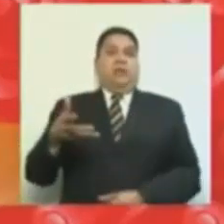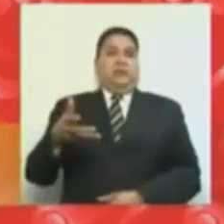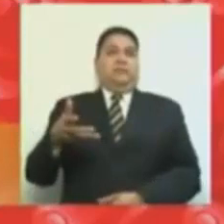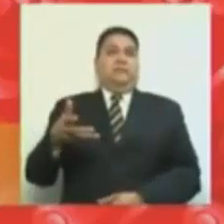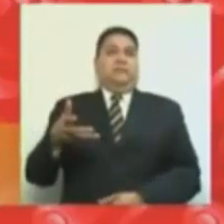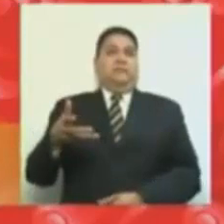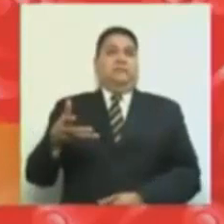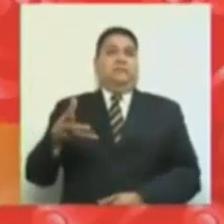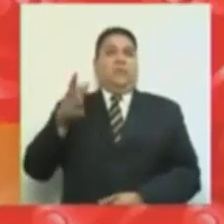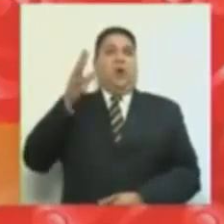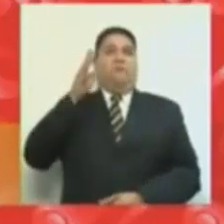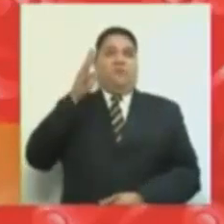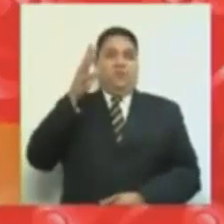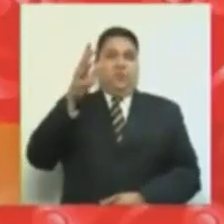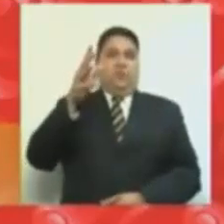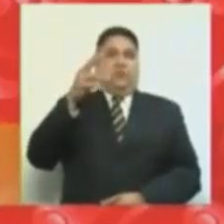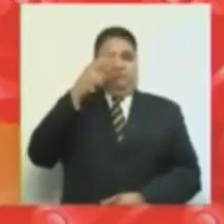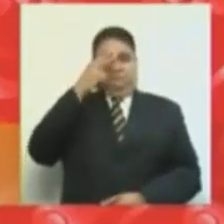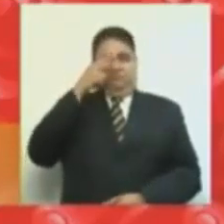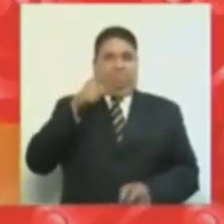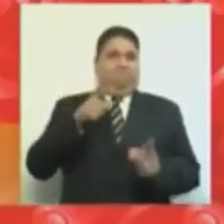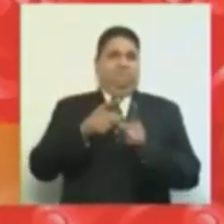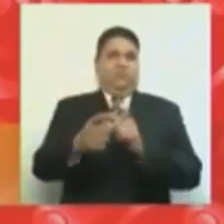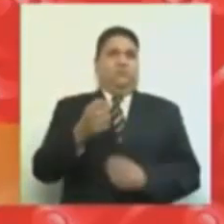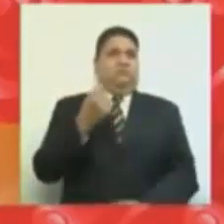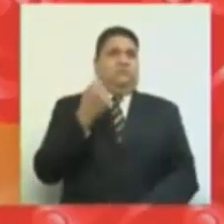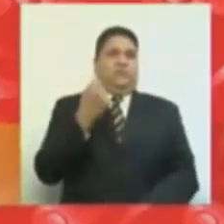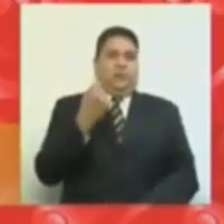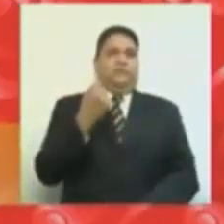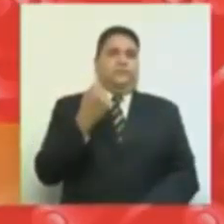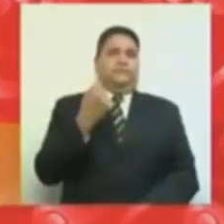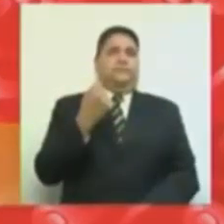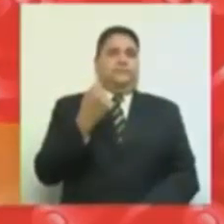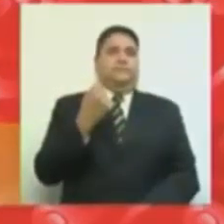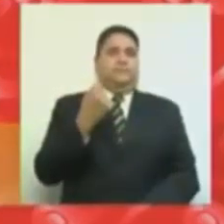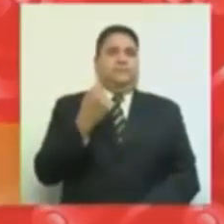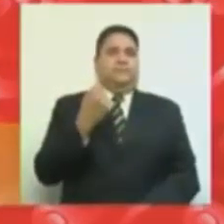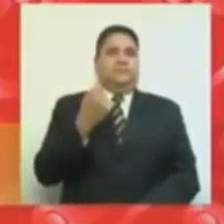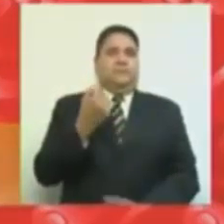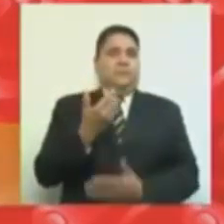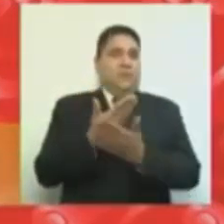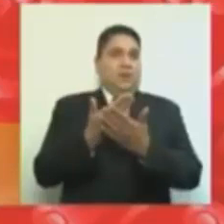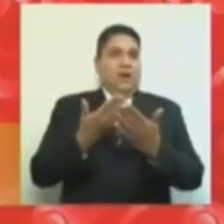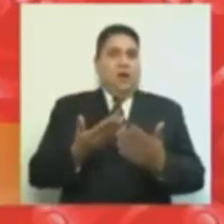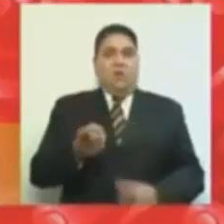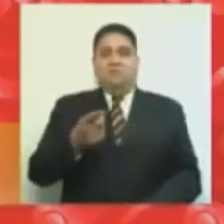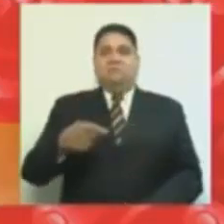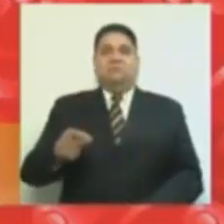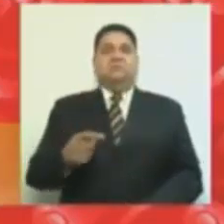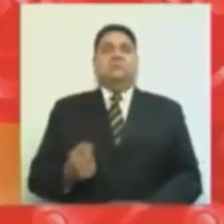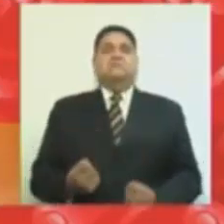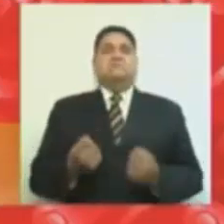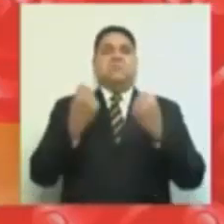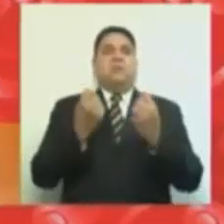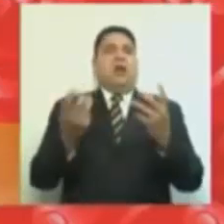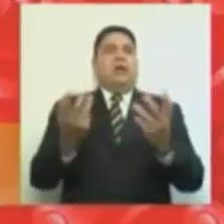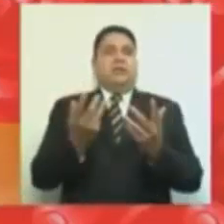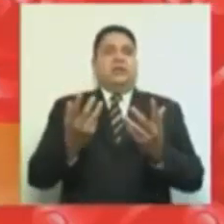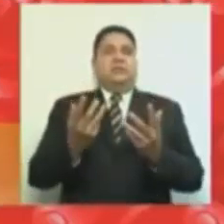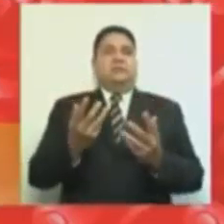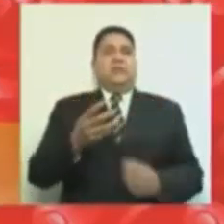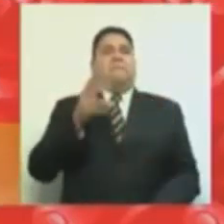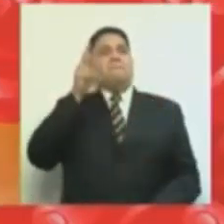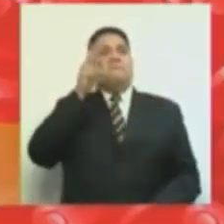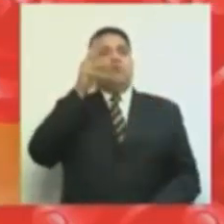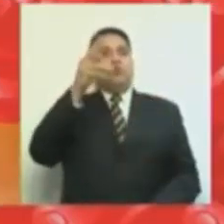México. Con esta acción están condenando el futuro de México.